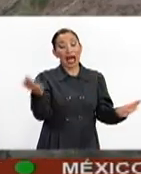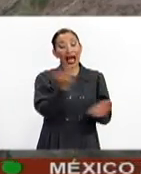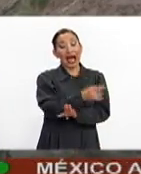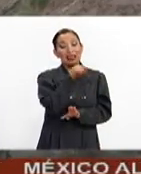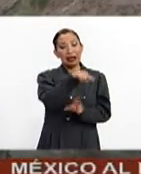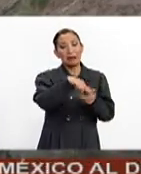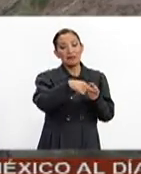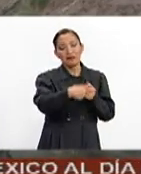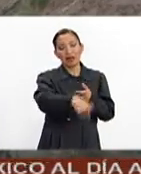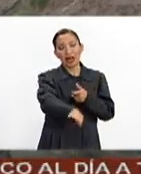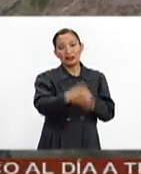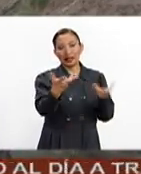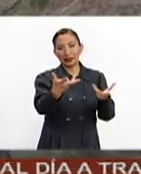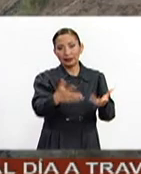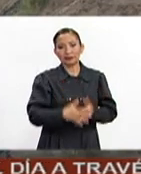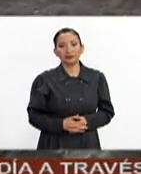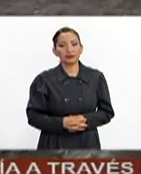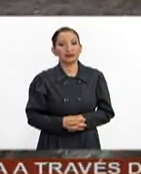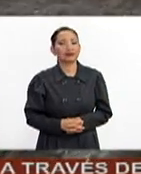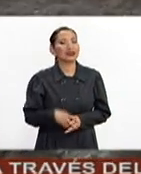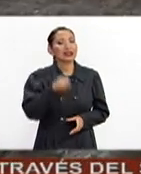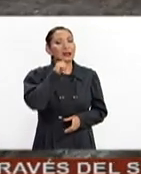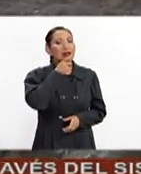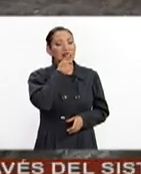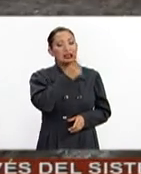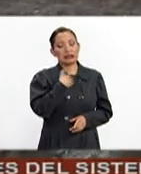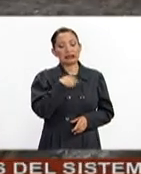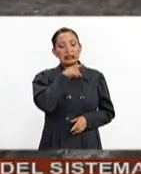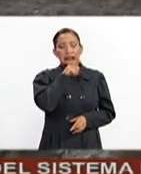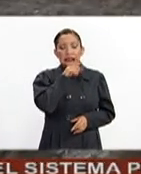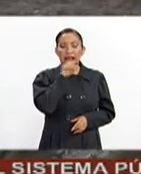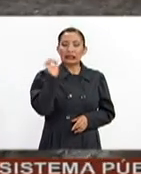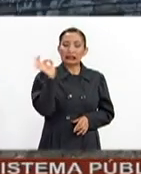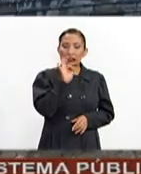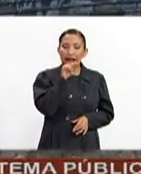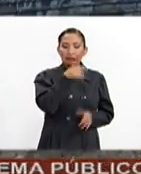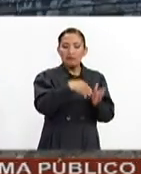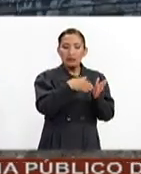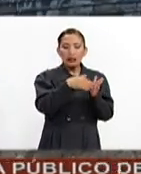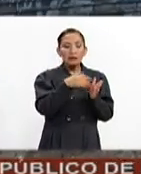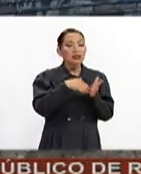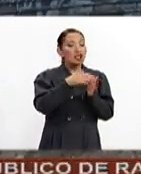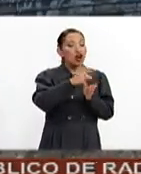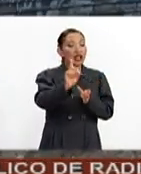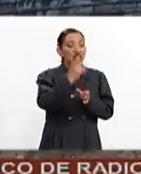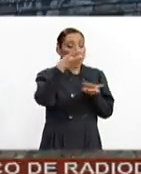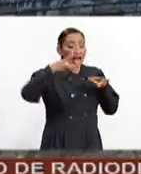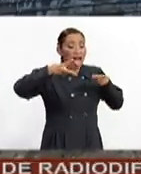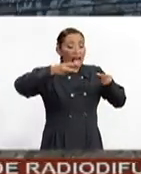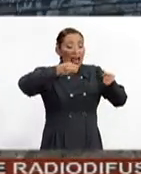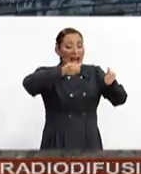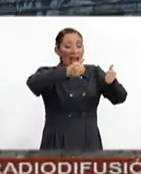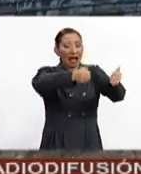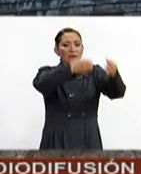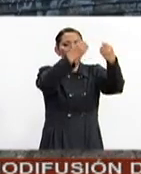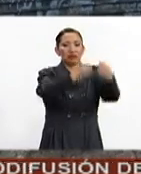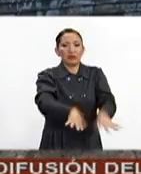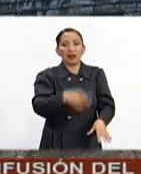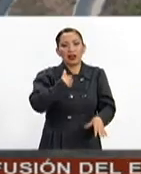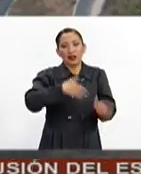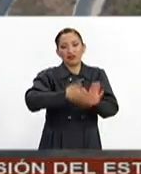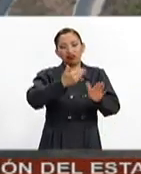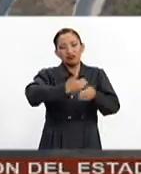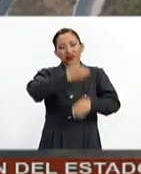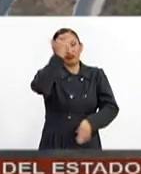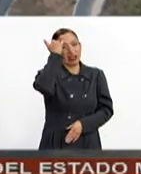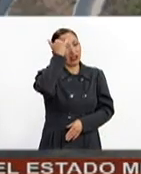que este empiece a tomar forma. Además, expresa su preocupación por los miles de millones de dólares que van a desperdiciarse en el muro.